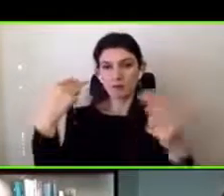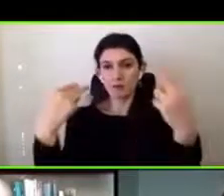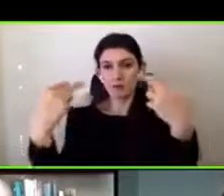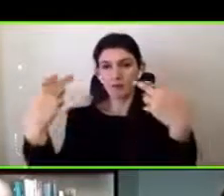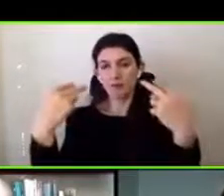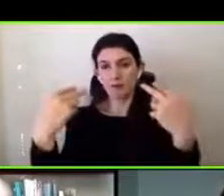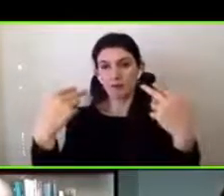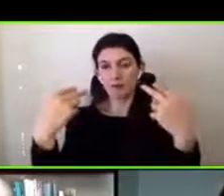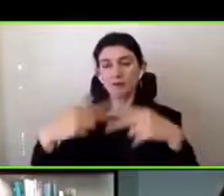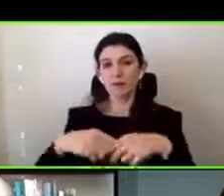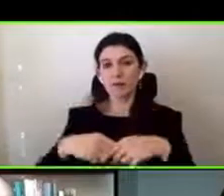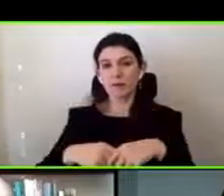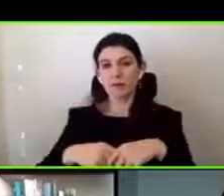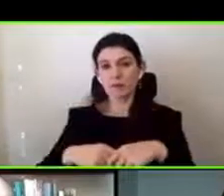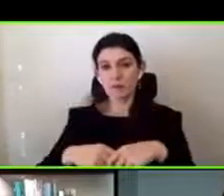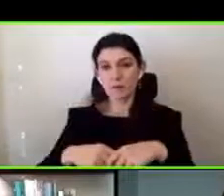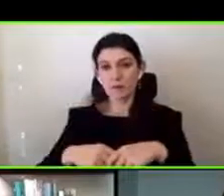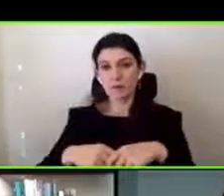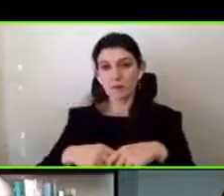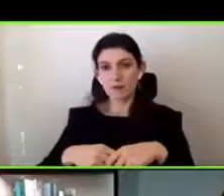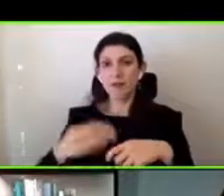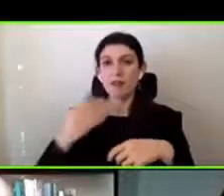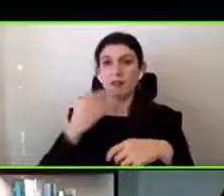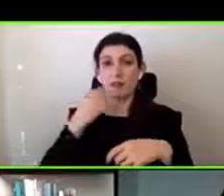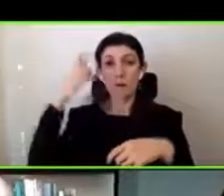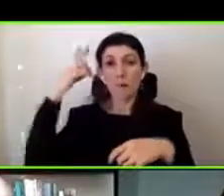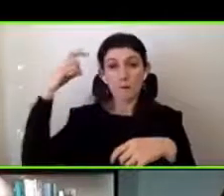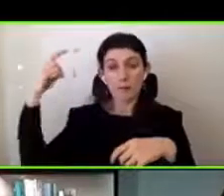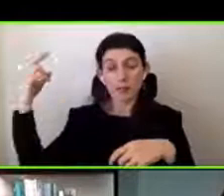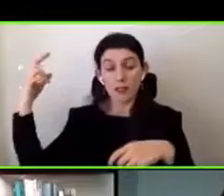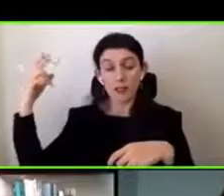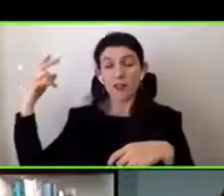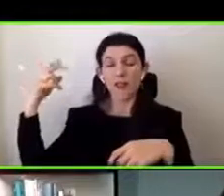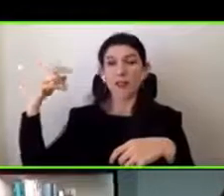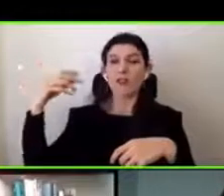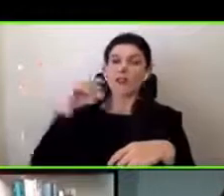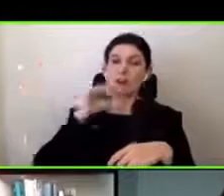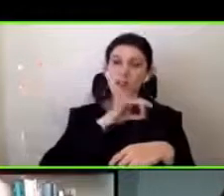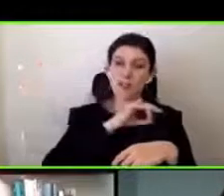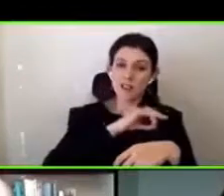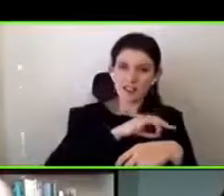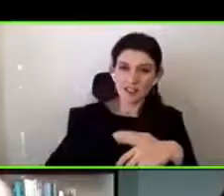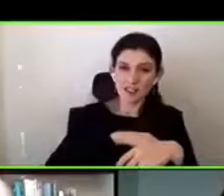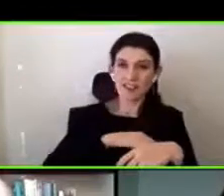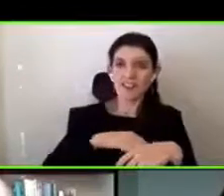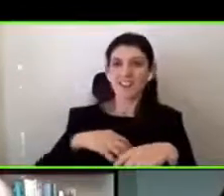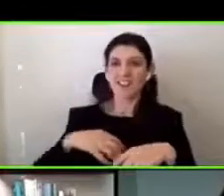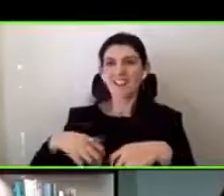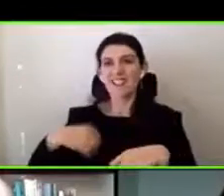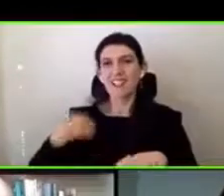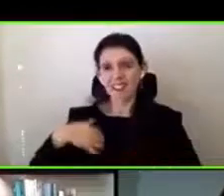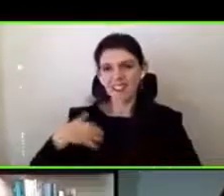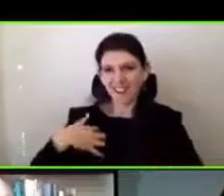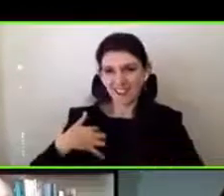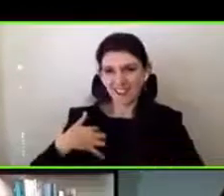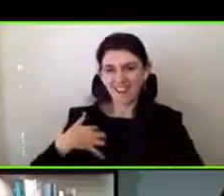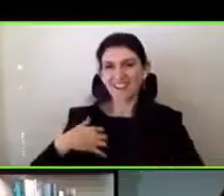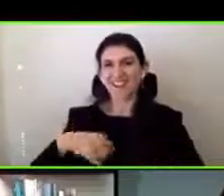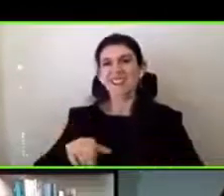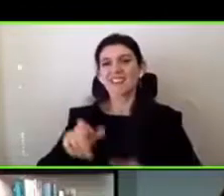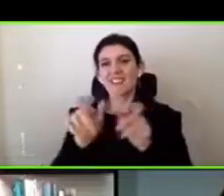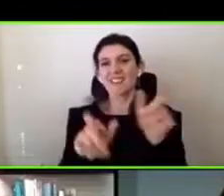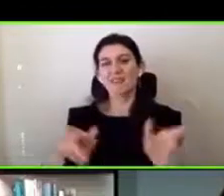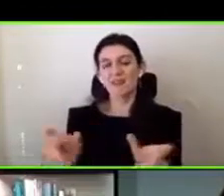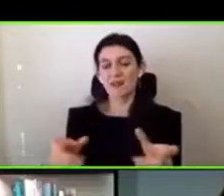incluyendo personas desde México, Argentina y Chile. Sí. Son muchas personas, está